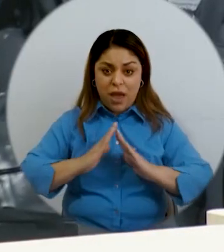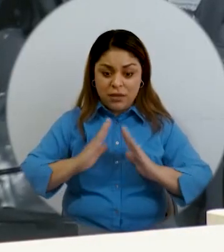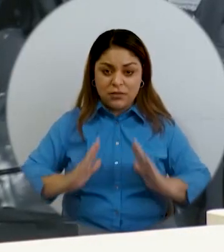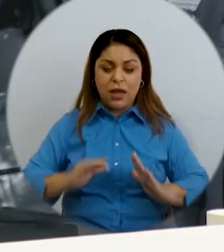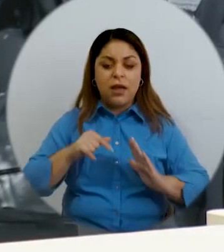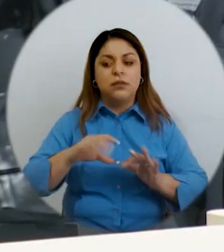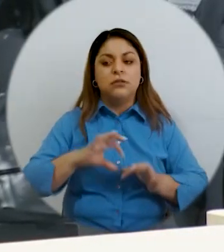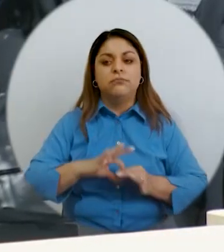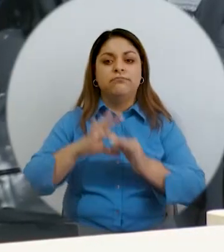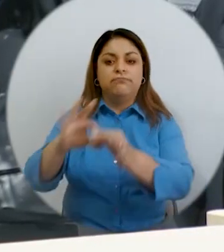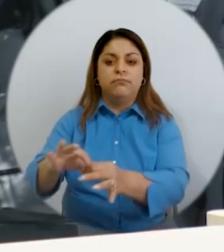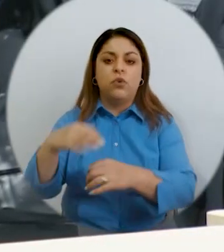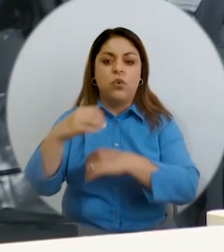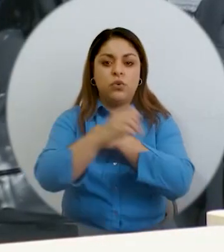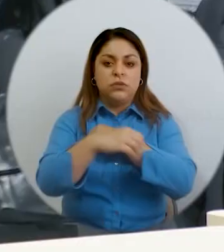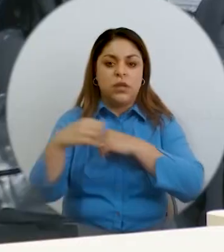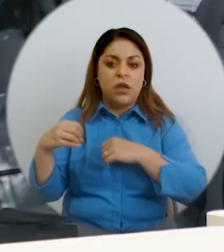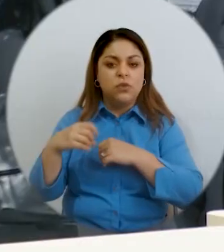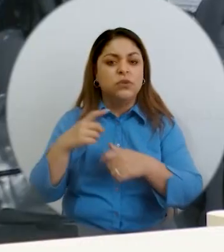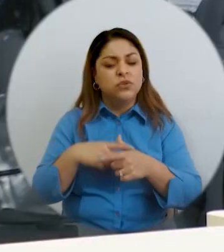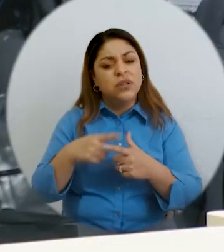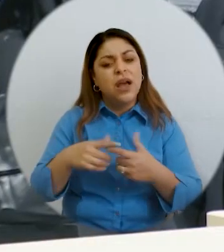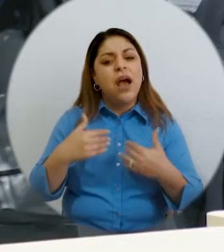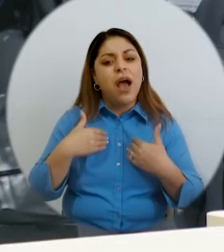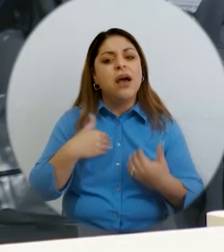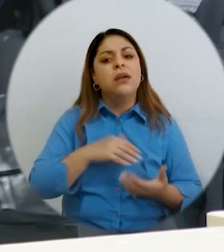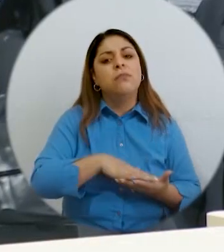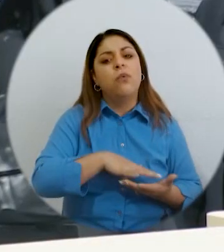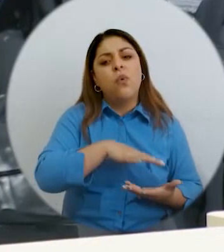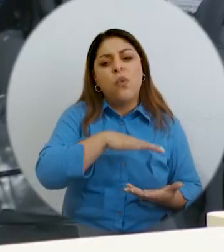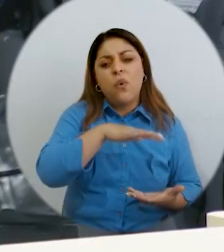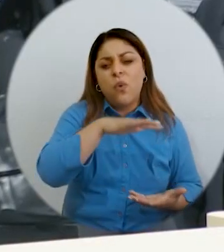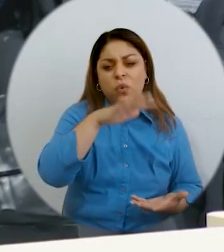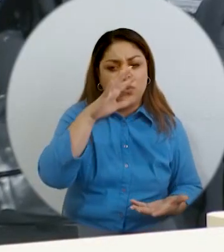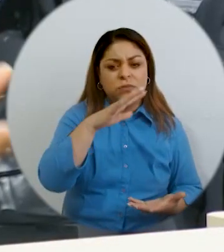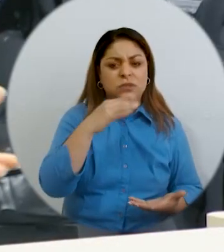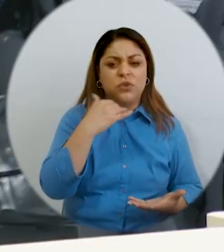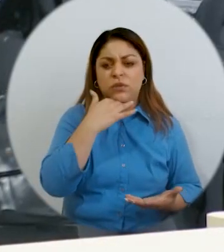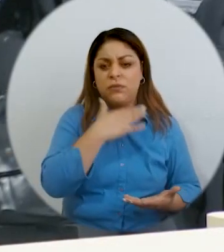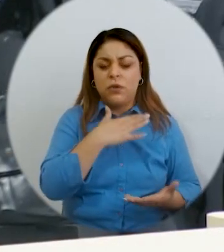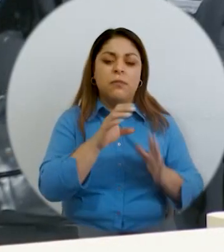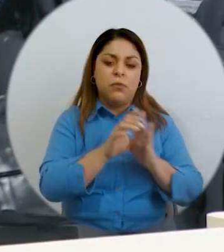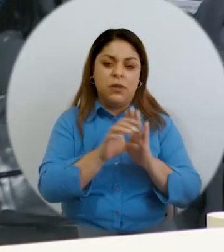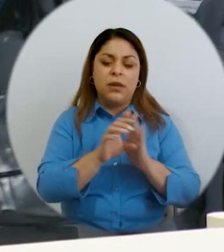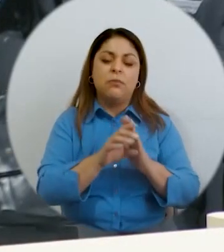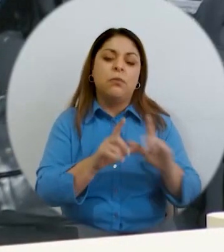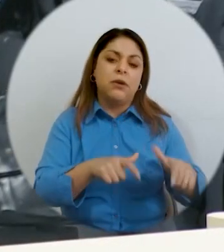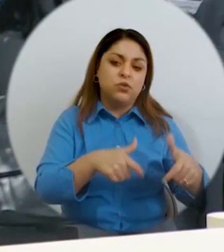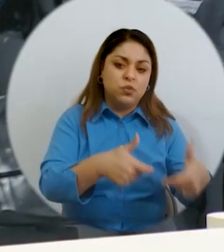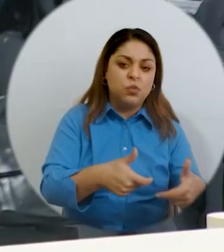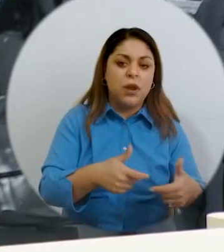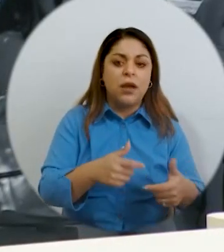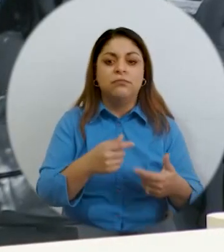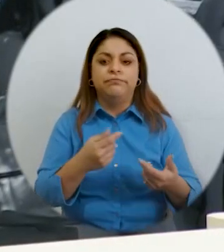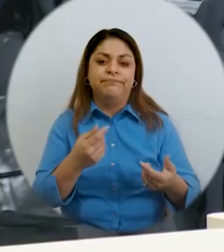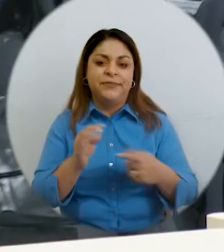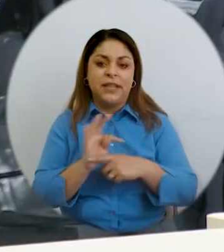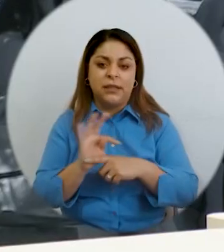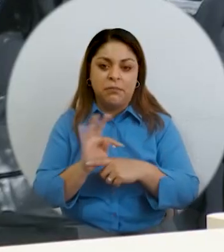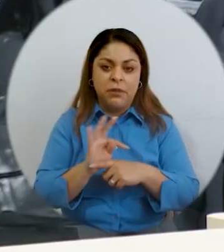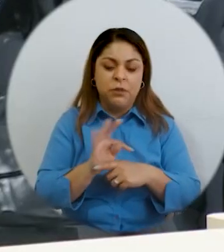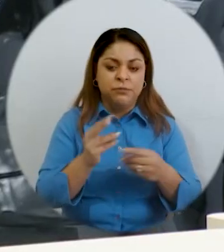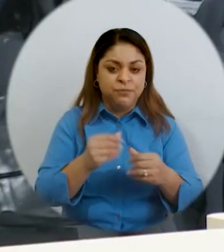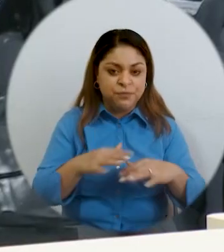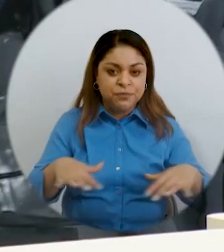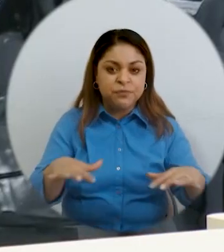directa en el océano. Y bueno, hay volúmenes de contaminación que son los que nosotros percibimos, por ejemplo, en la basura y en el tratamiento que generamos